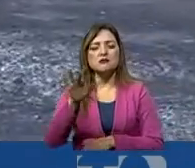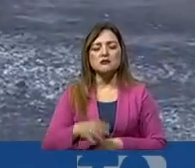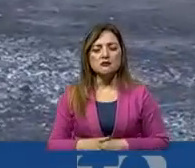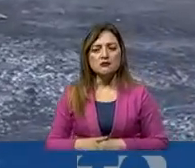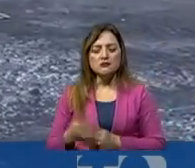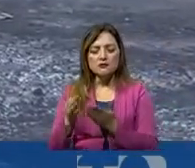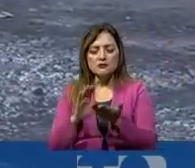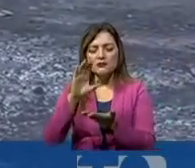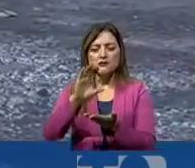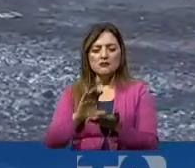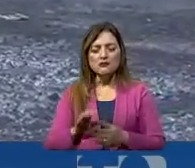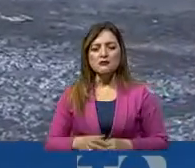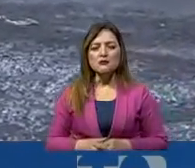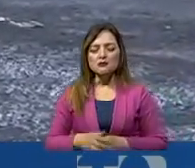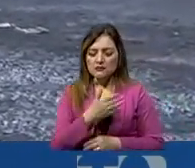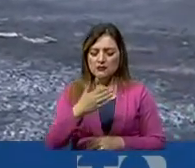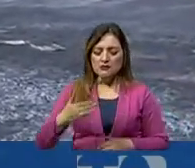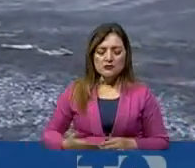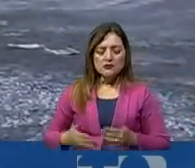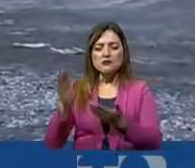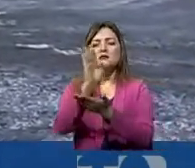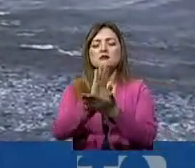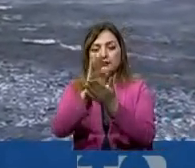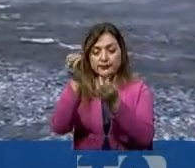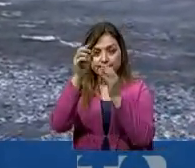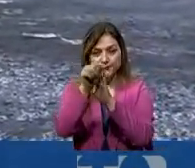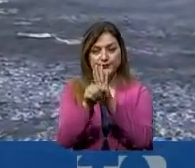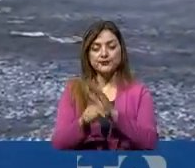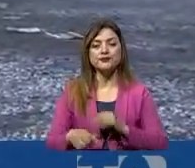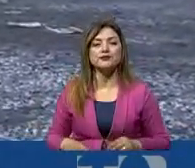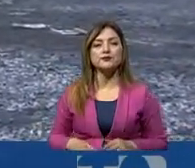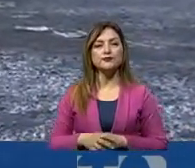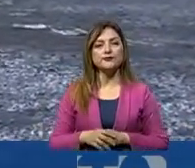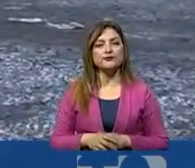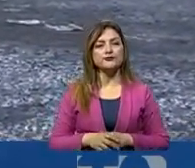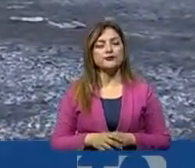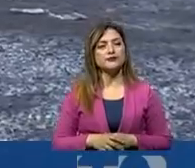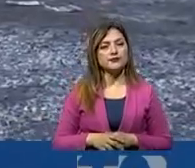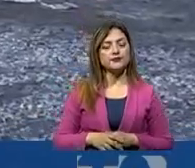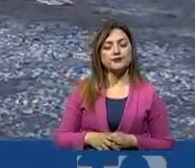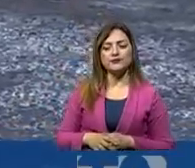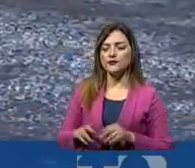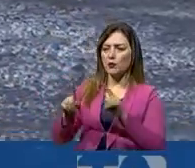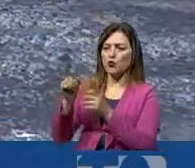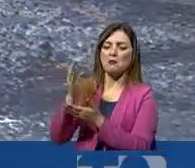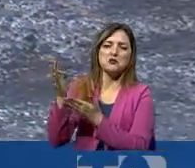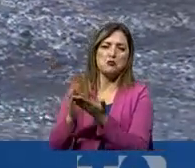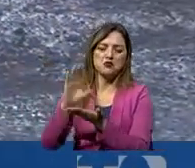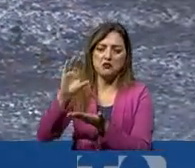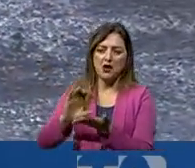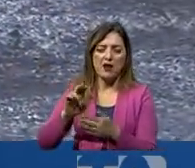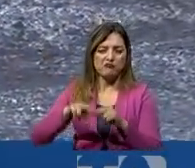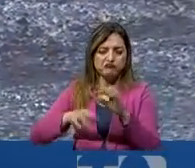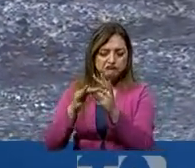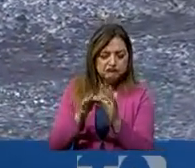hubo un presupuesto destinado. Estamos con el presidente barrial, que nos va a contar un poquito los detalles. Ya hubo un presupuesto destinado